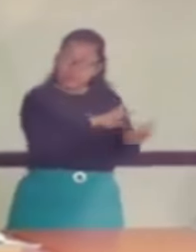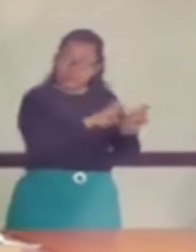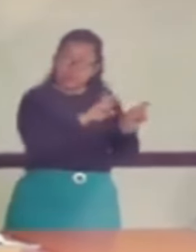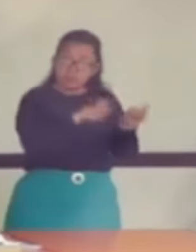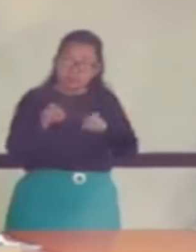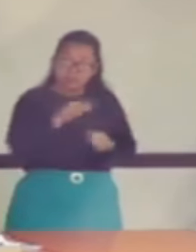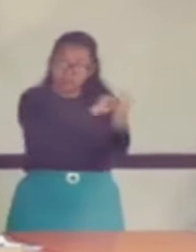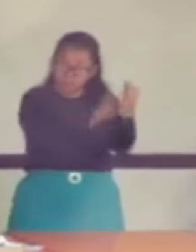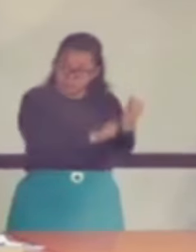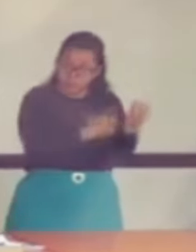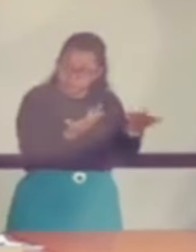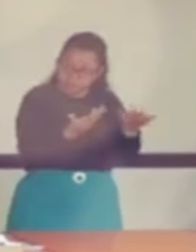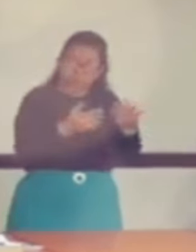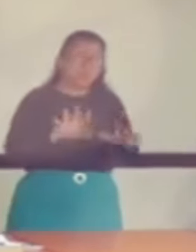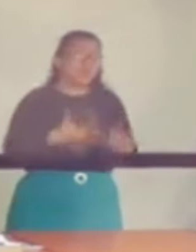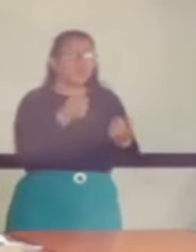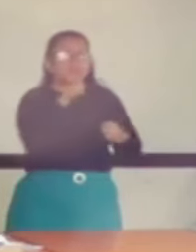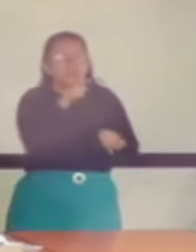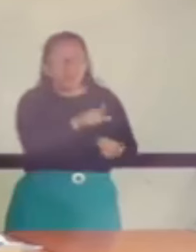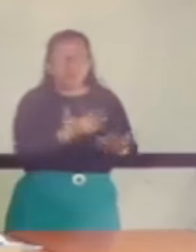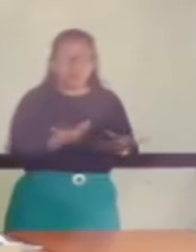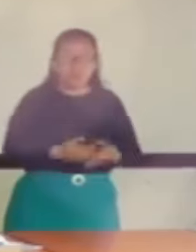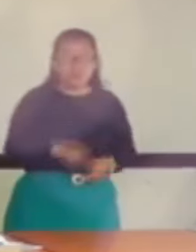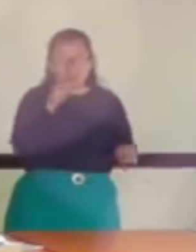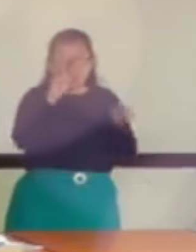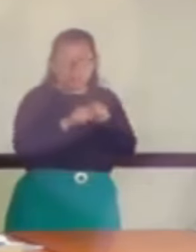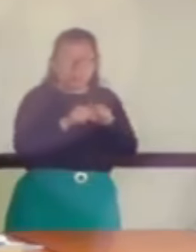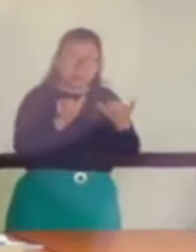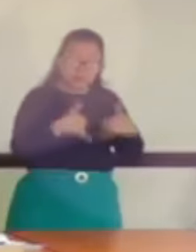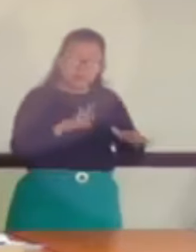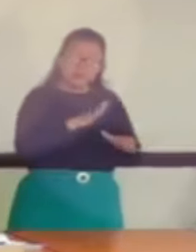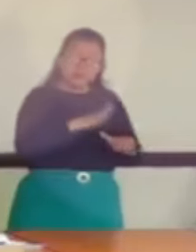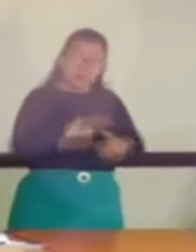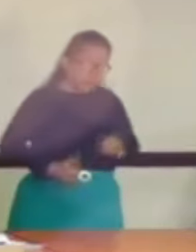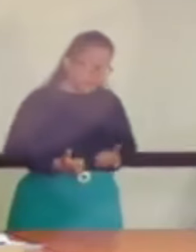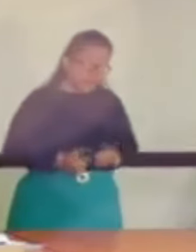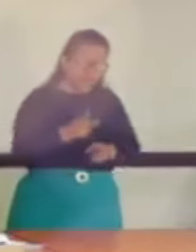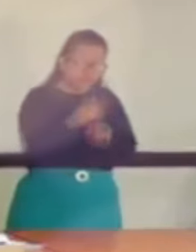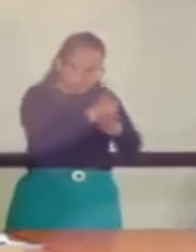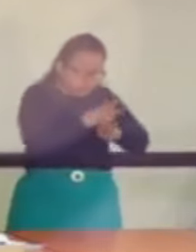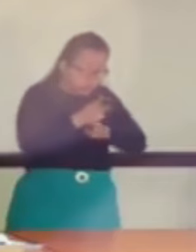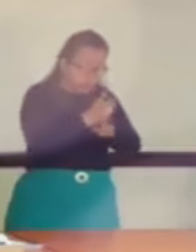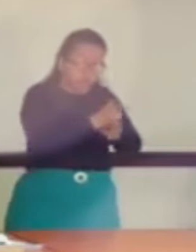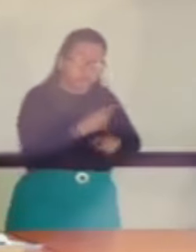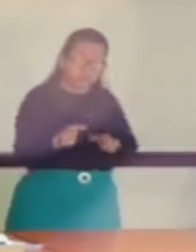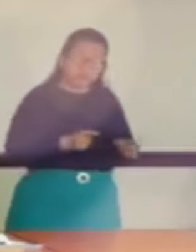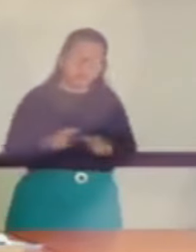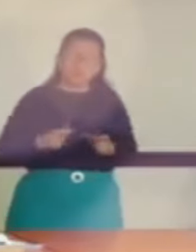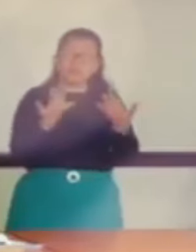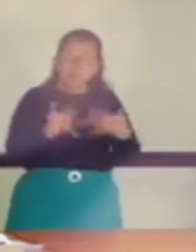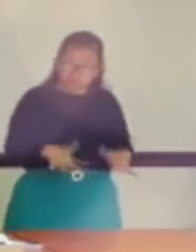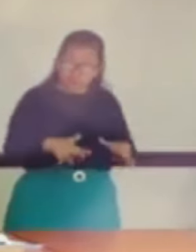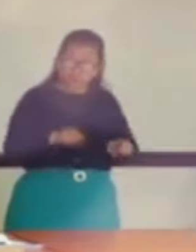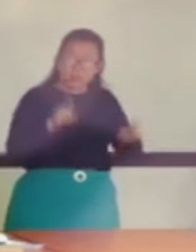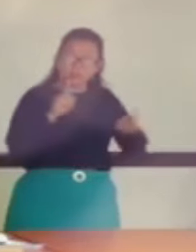autoridades para lo que proceda. Se han tomado también medidas administrativas para que este tipo no se vuelva a repetir de hechos,